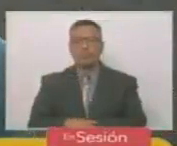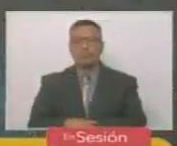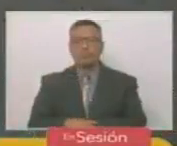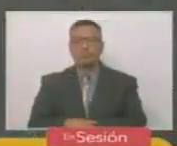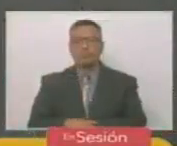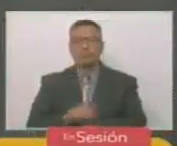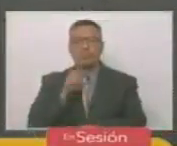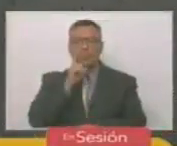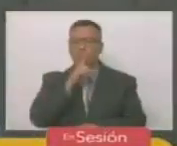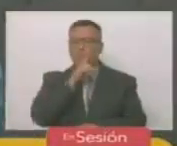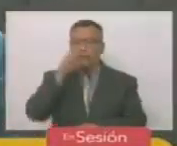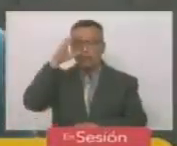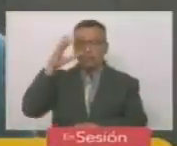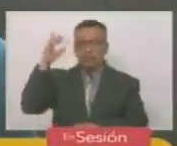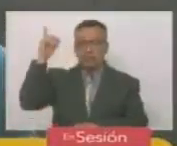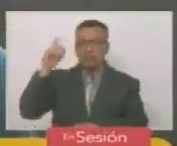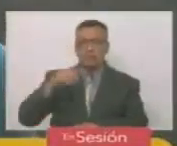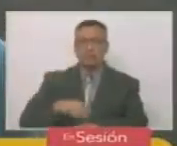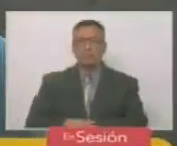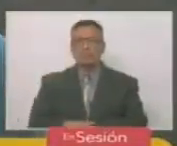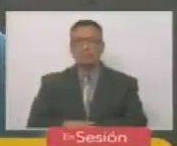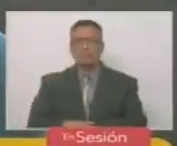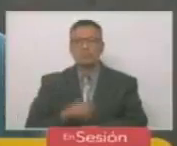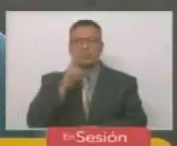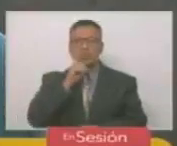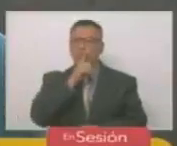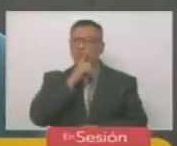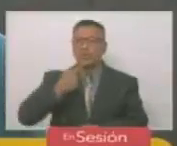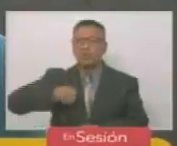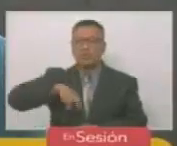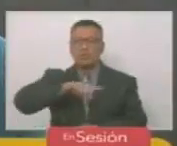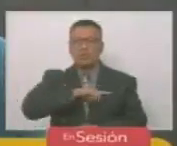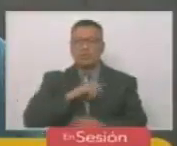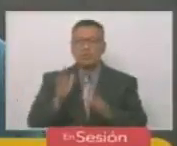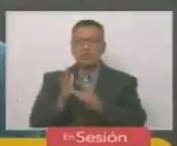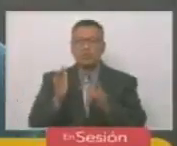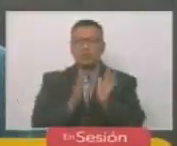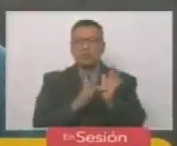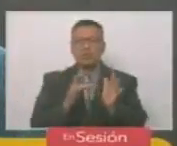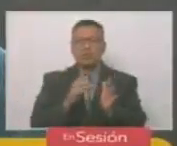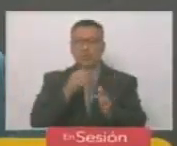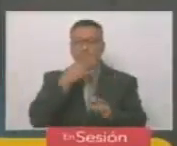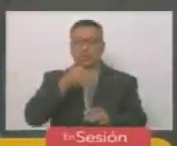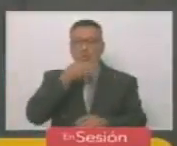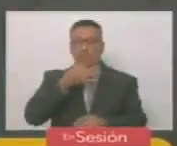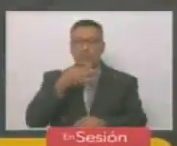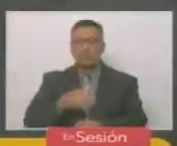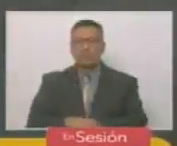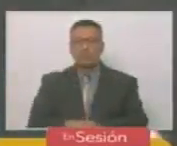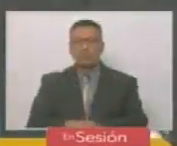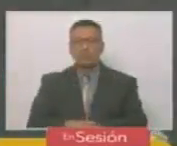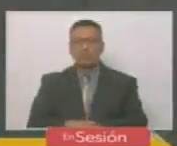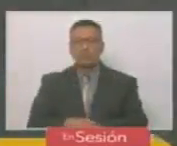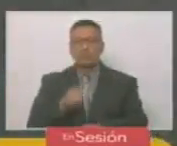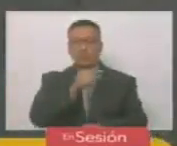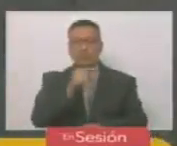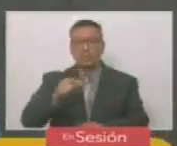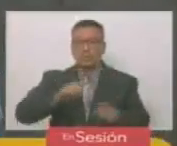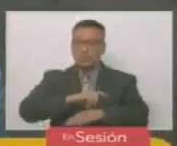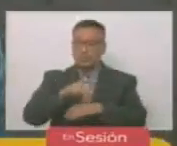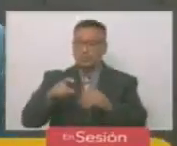En nombre del Dios Todopoderoso y en nombre de nuestro Señor Jesucristo, buenas tardes y bendiciones. Distinguida